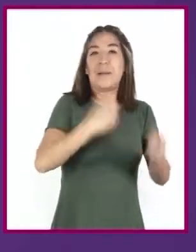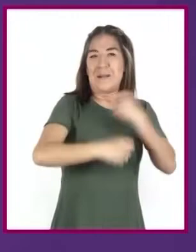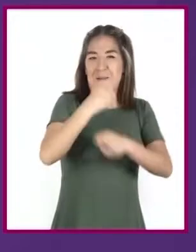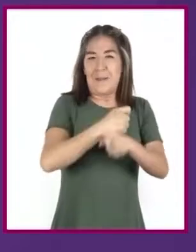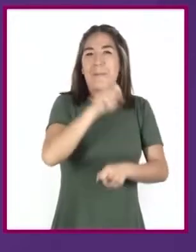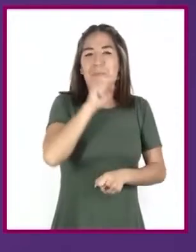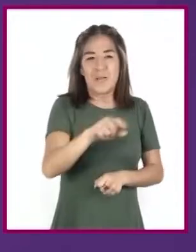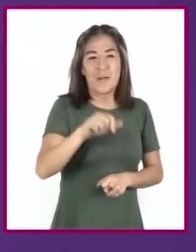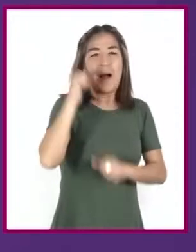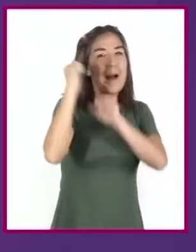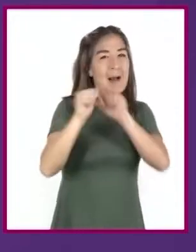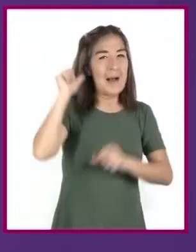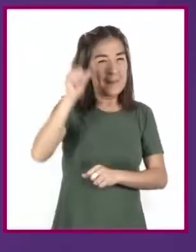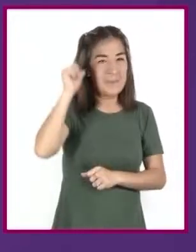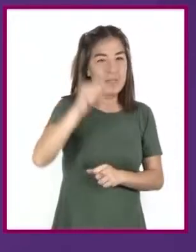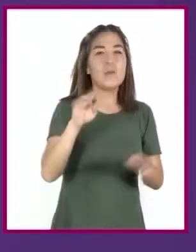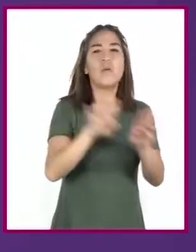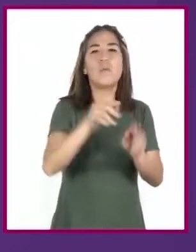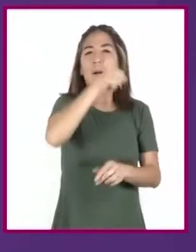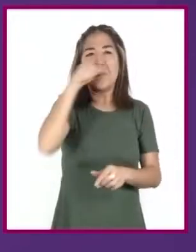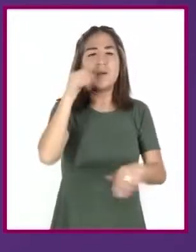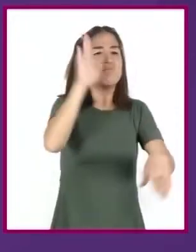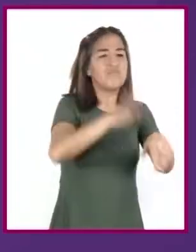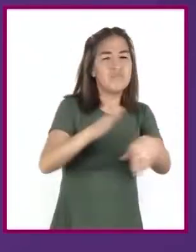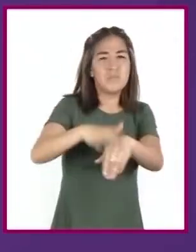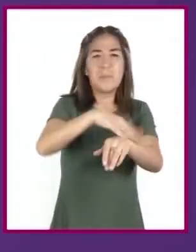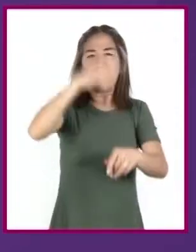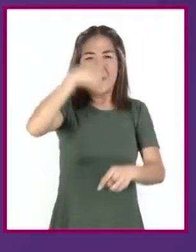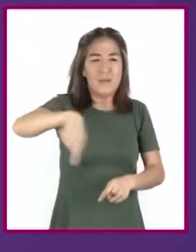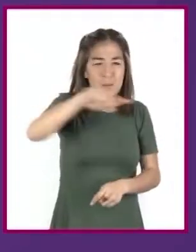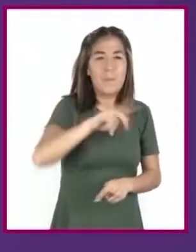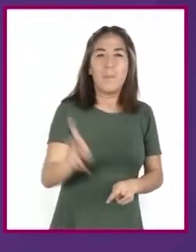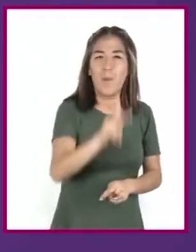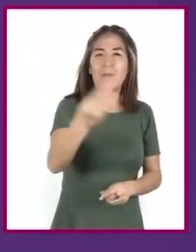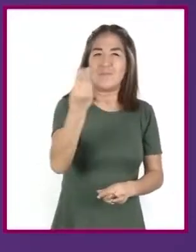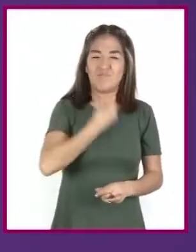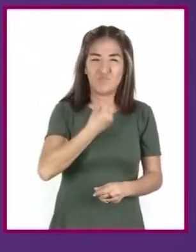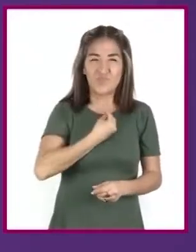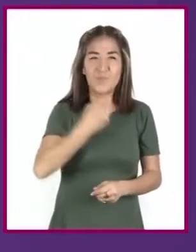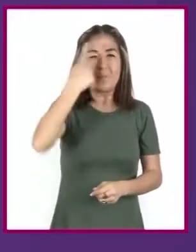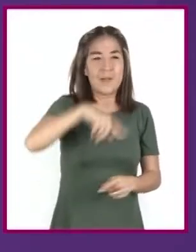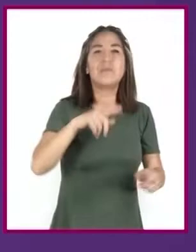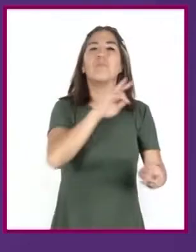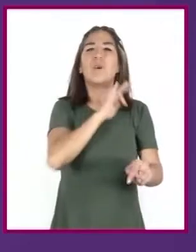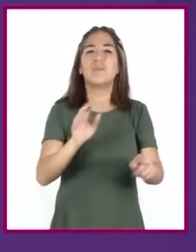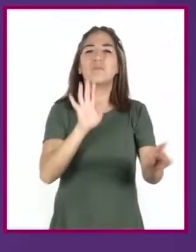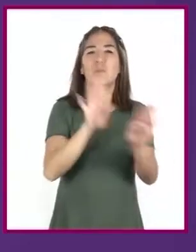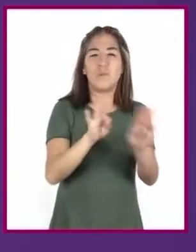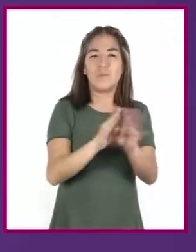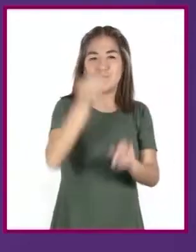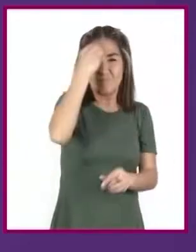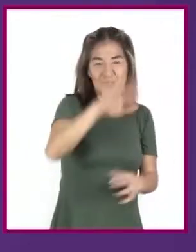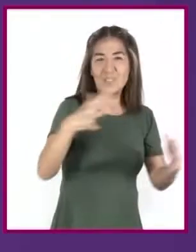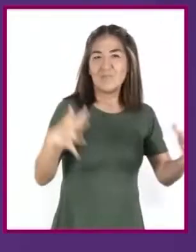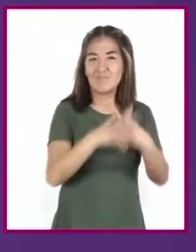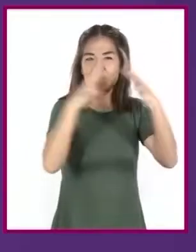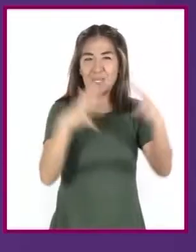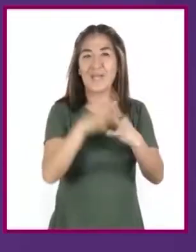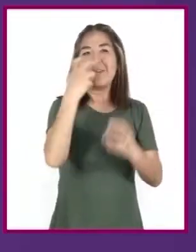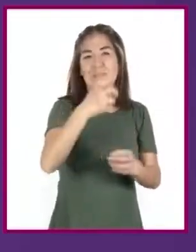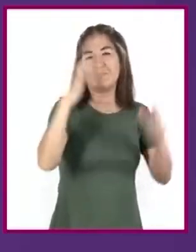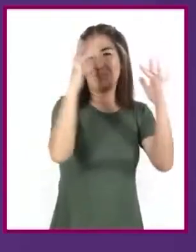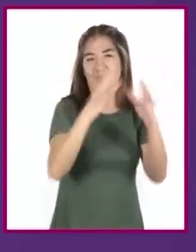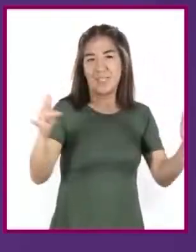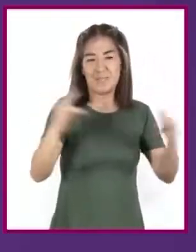hizo un llamado a la resistencia popular y como respuesta se iniciaron guerrillas para atacar a las caravanas de suministro del ejército